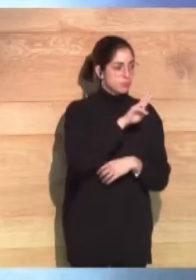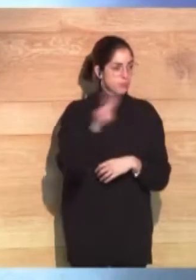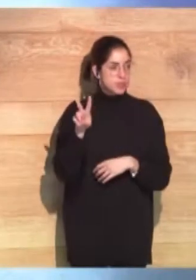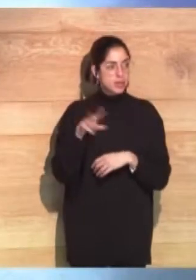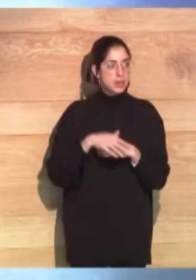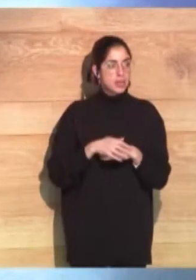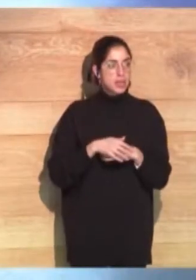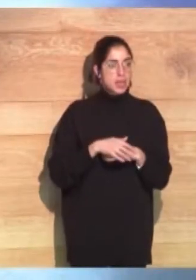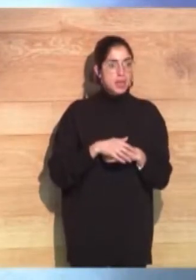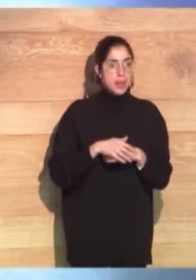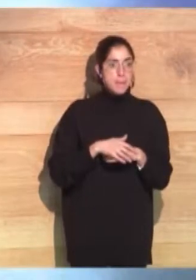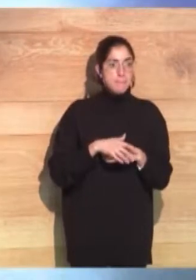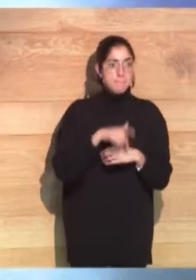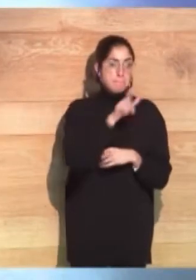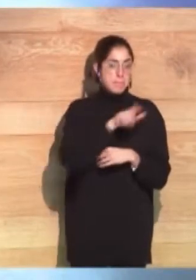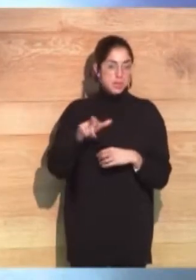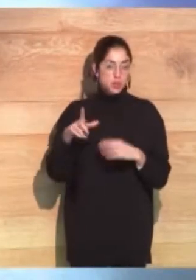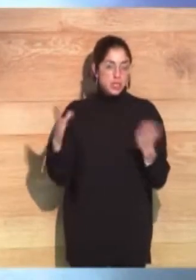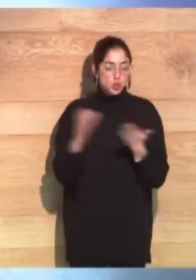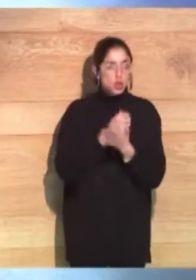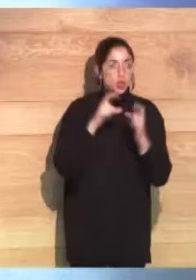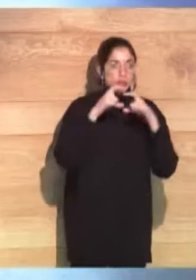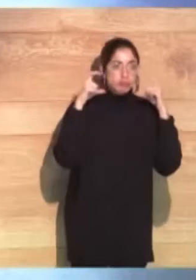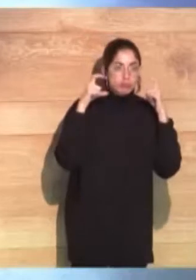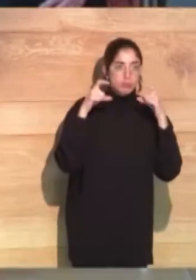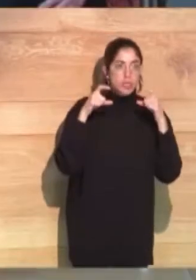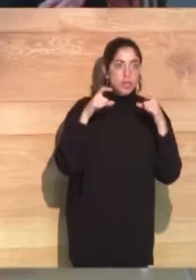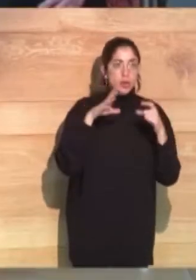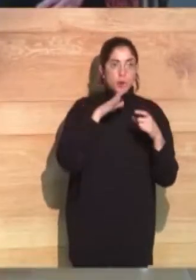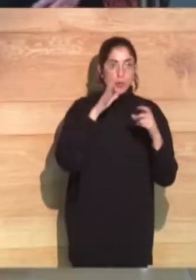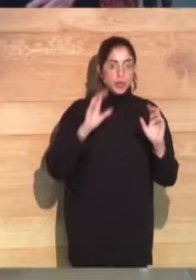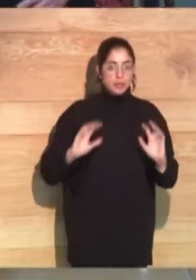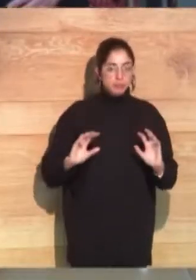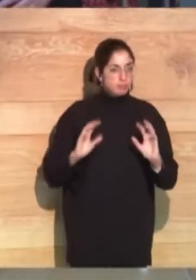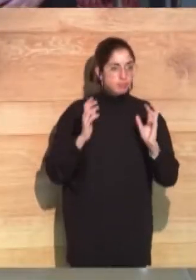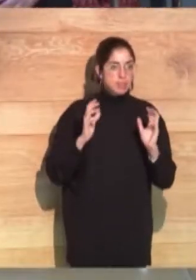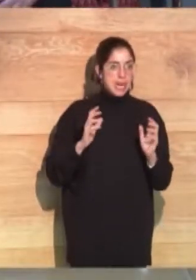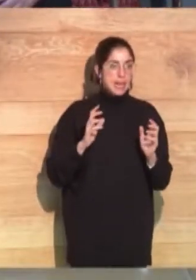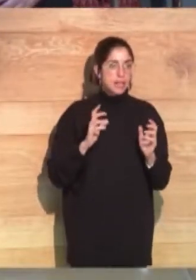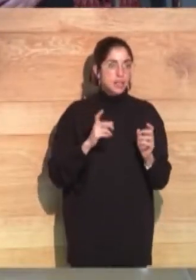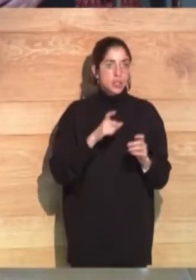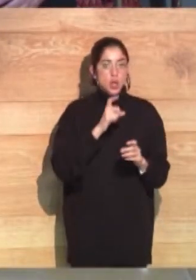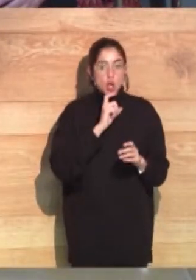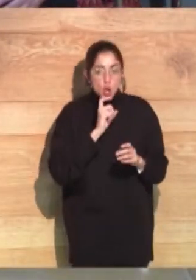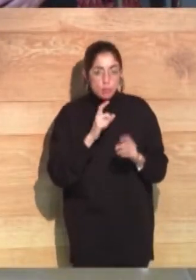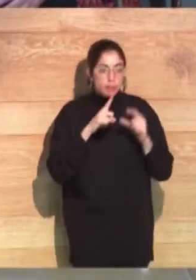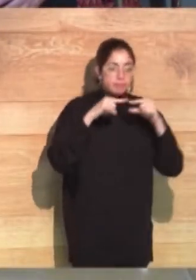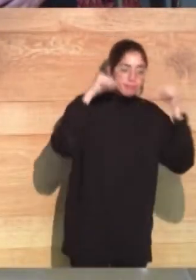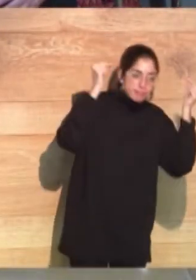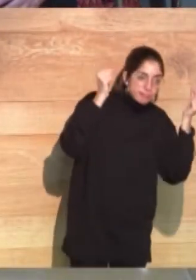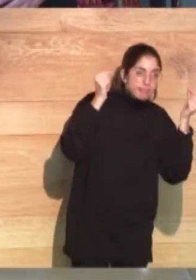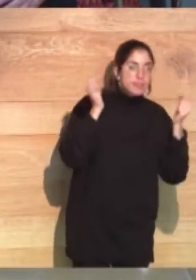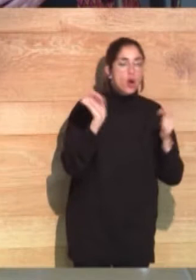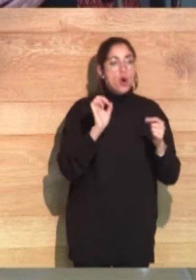mascarillas y no puedo ver vuestros rostros para ver vuestra reacción, si estáis sonriendo, si reís, ver un poco